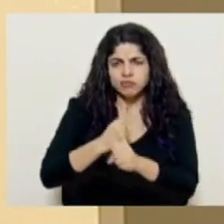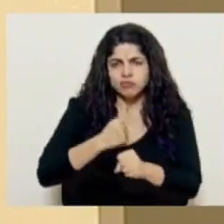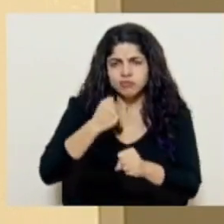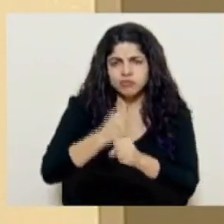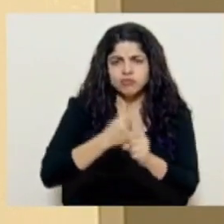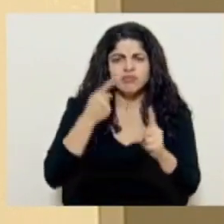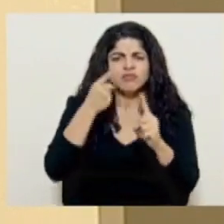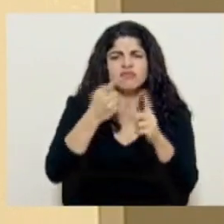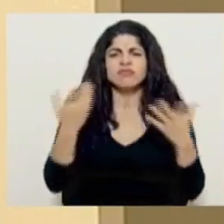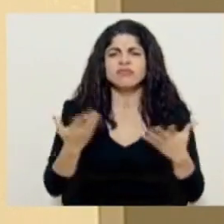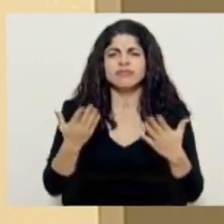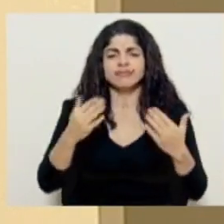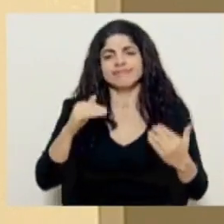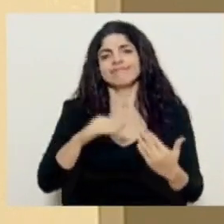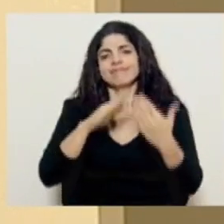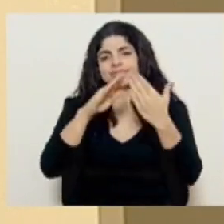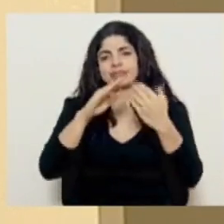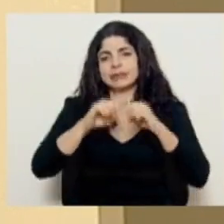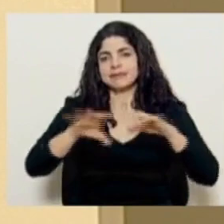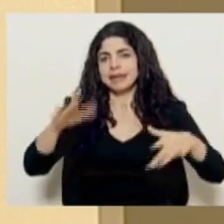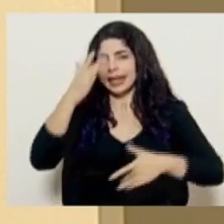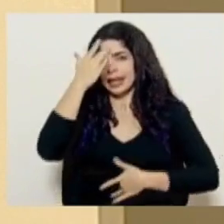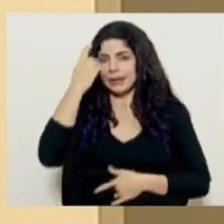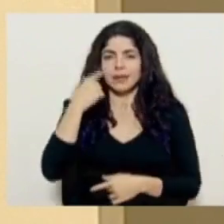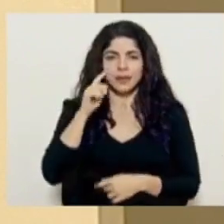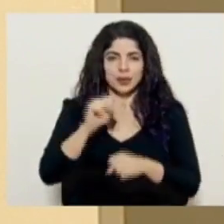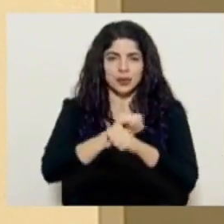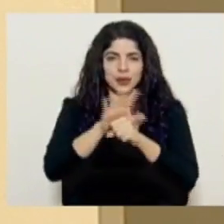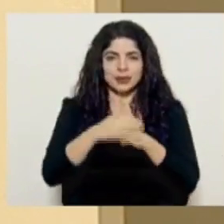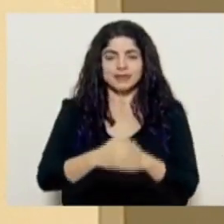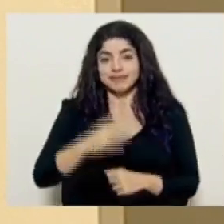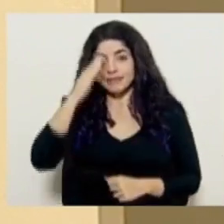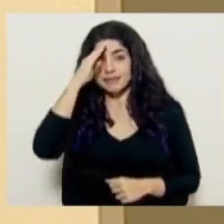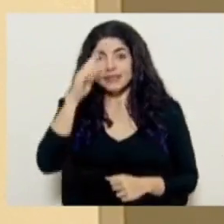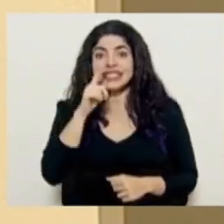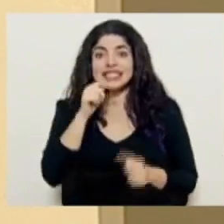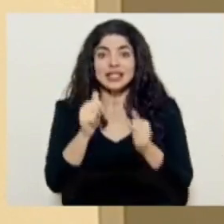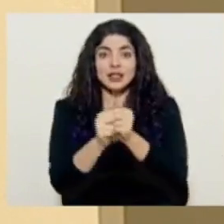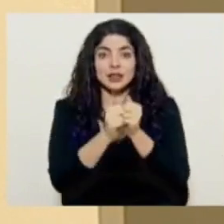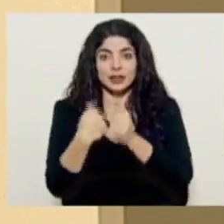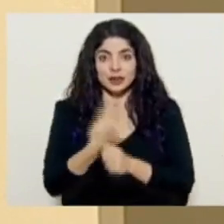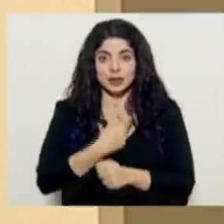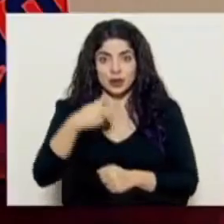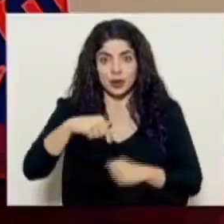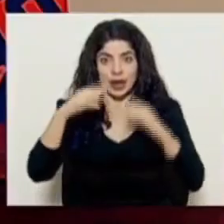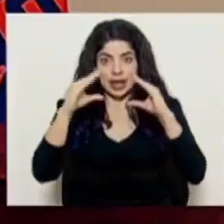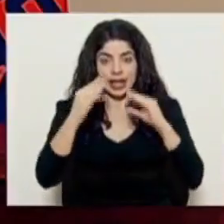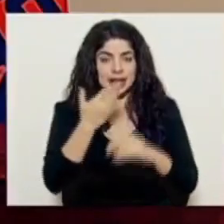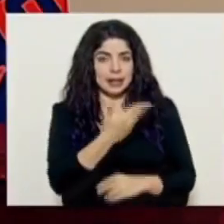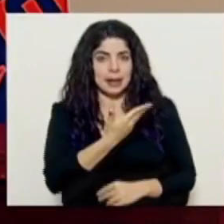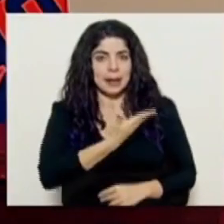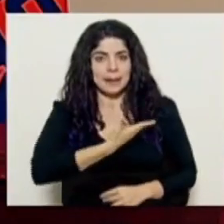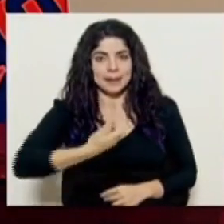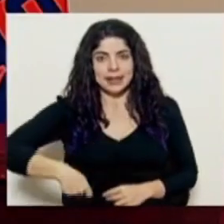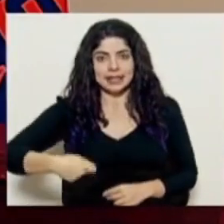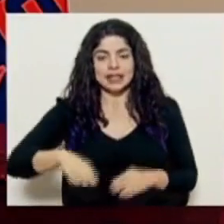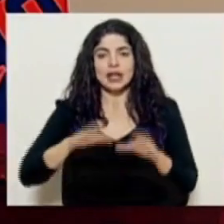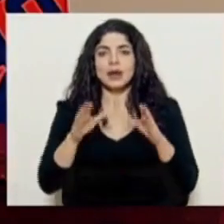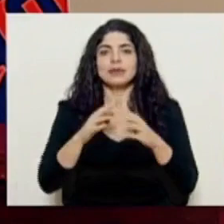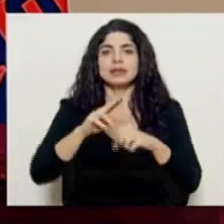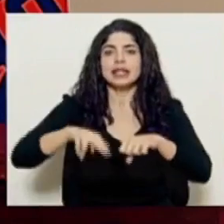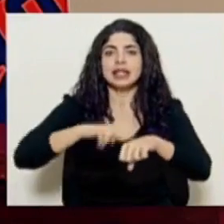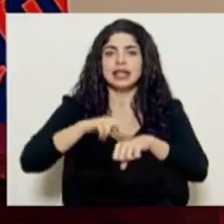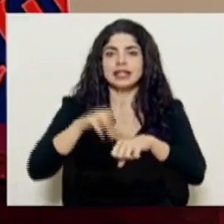para enfrentar la pandemia por el COVID-19. Saludamos a quien nos acompaña esta tarde, el presidente de la Comisión Nacional